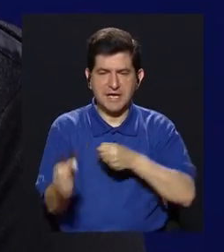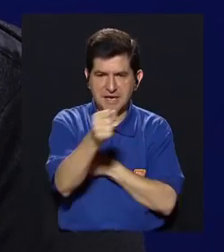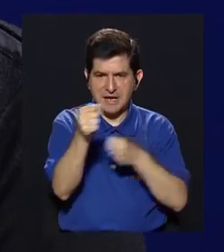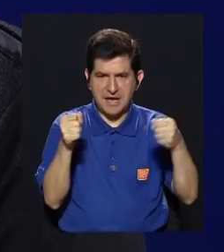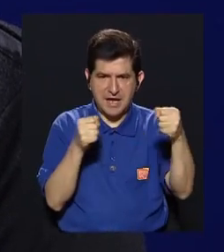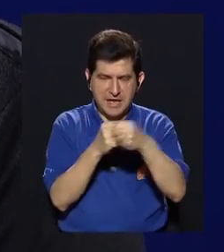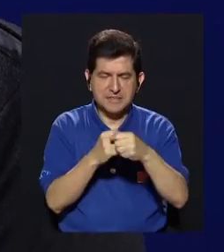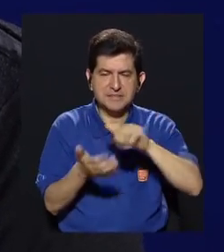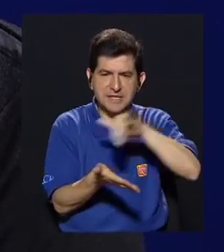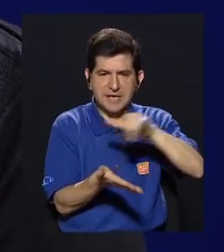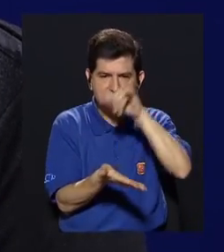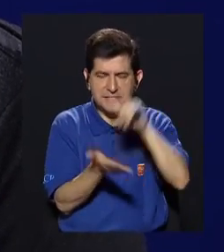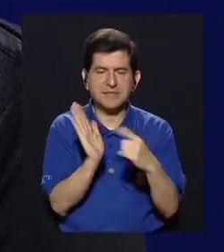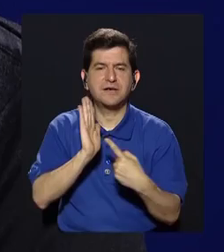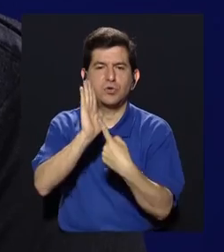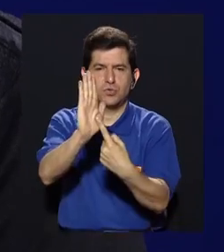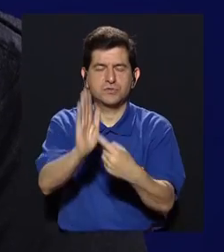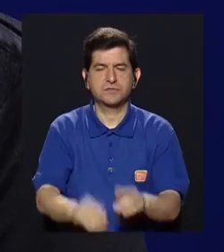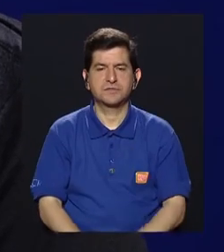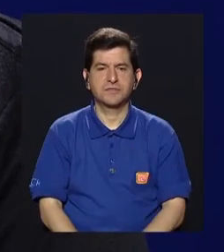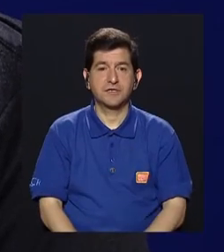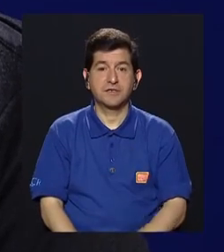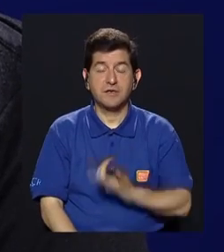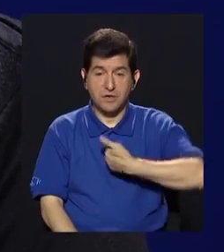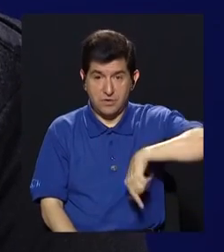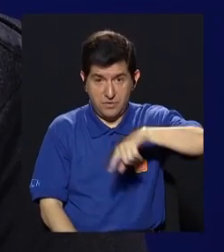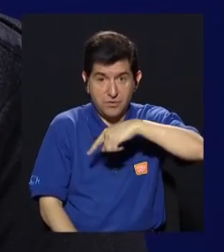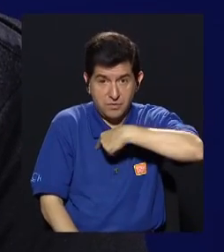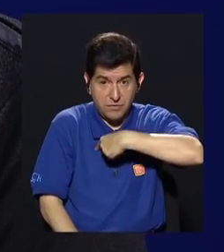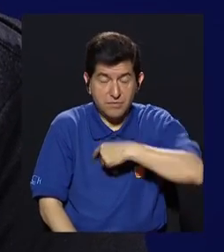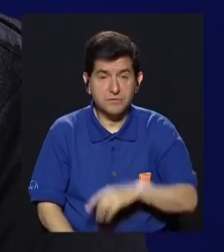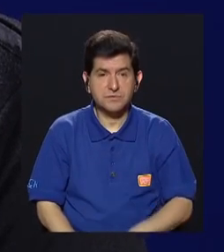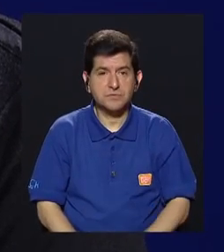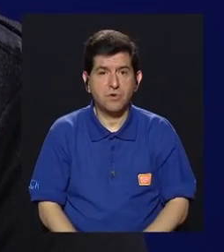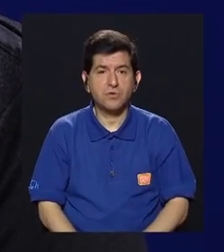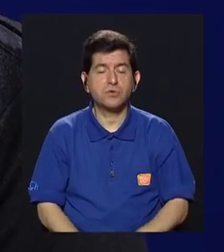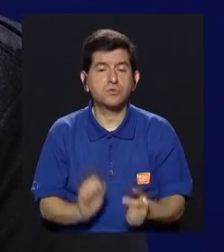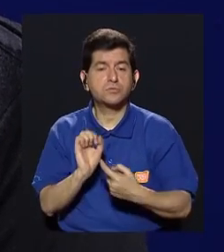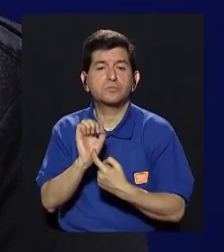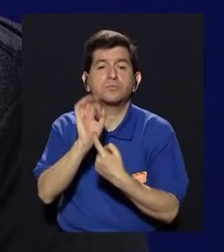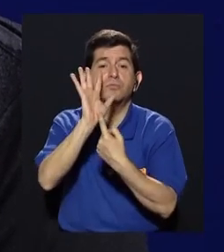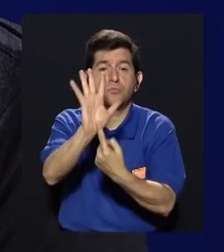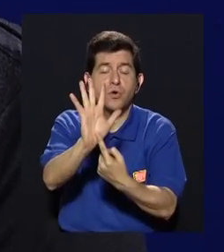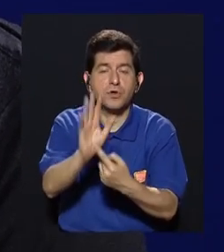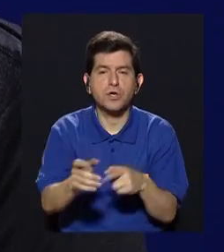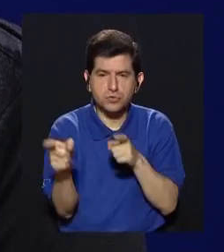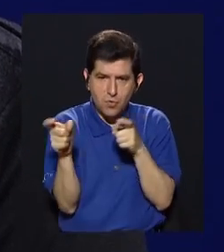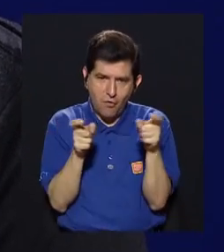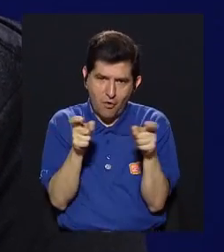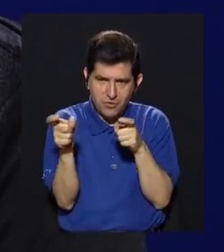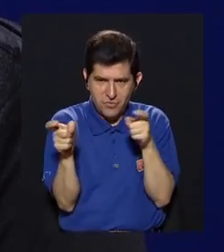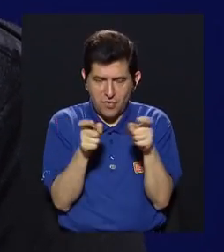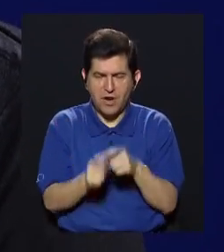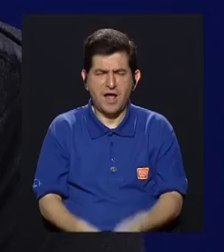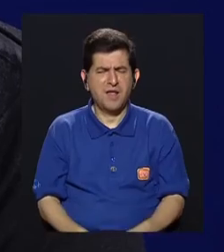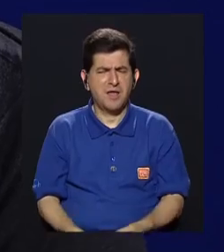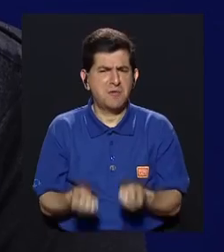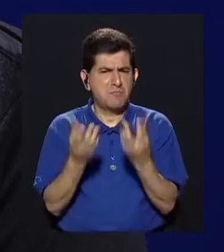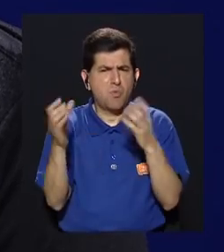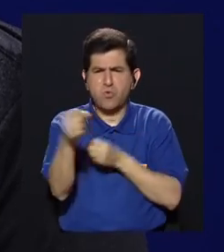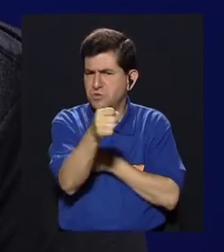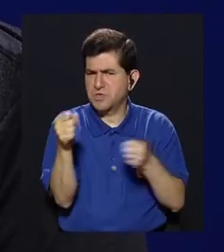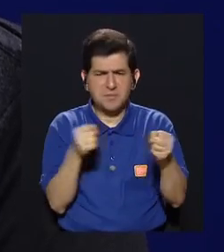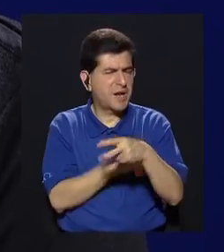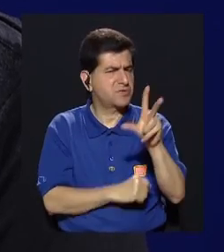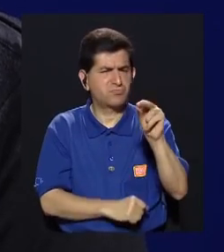quién salas en en san josé vamos a hacer pues unas proyecciones controladas no van a ser